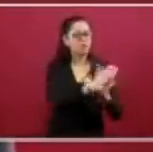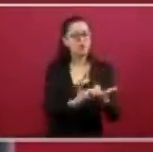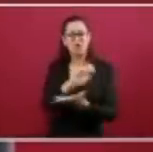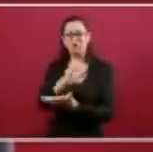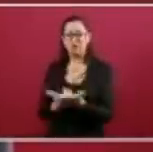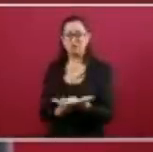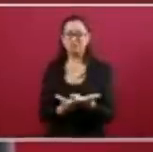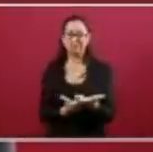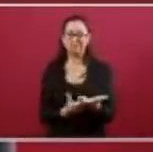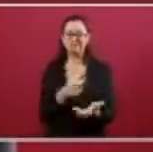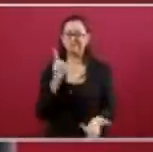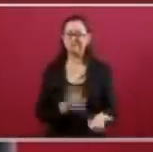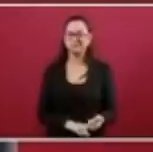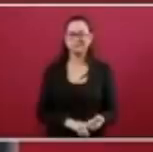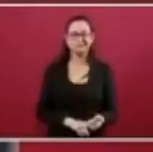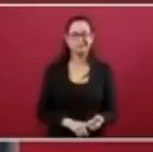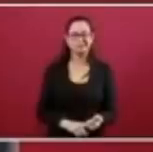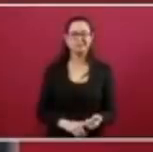leoninos,